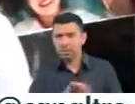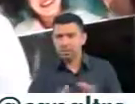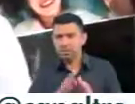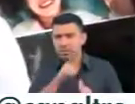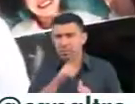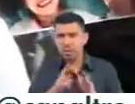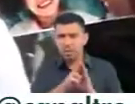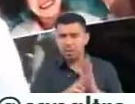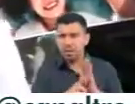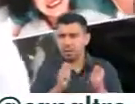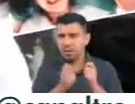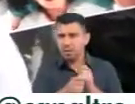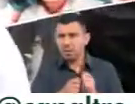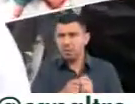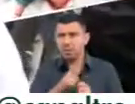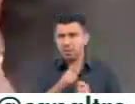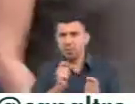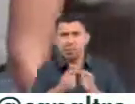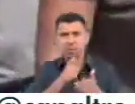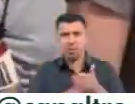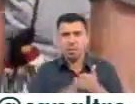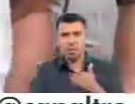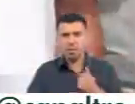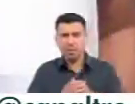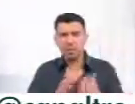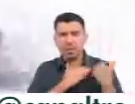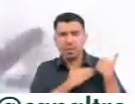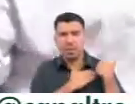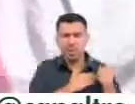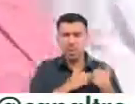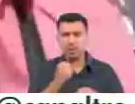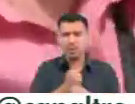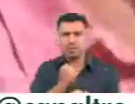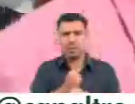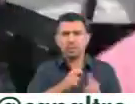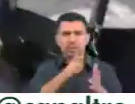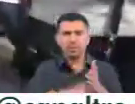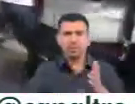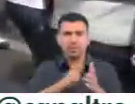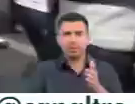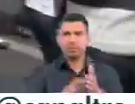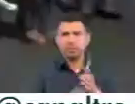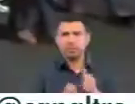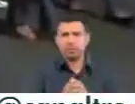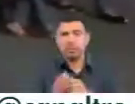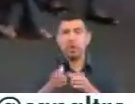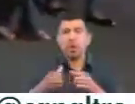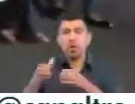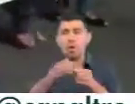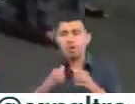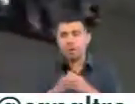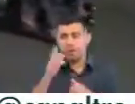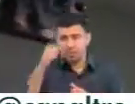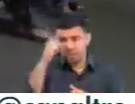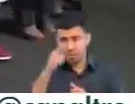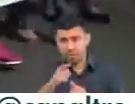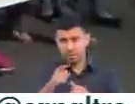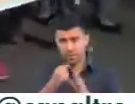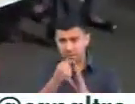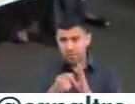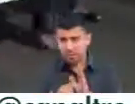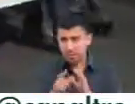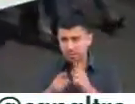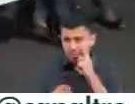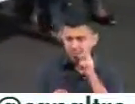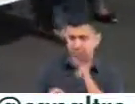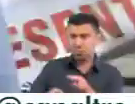la crisis económica sobre los trabajadores. Si el gobierno y el Congreso no califican estas marchas,